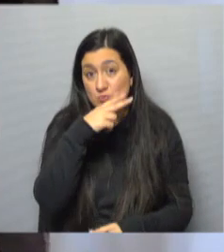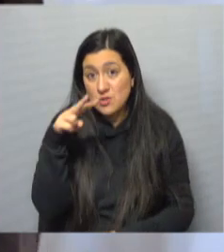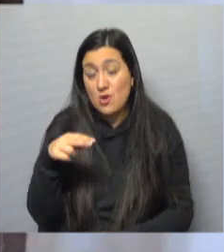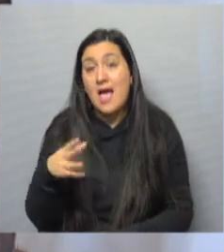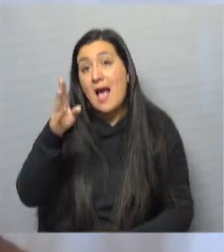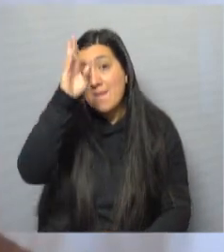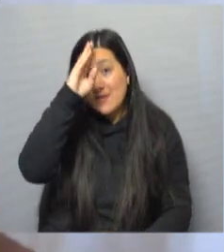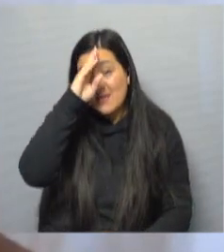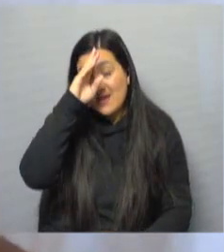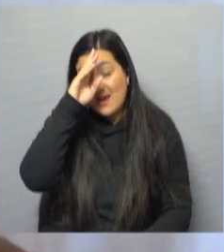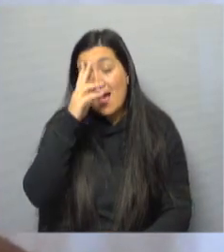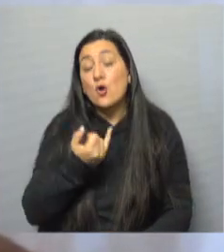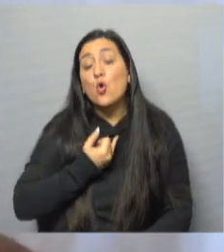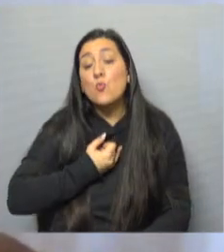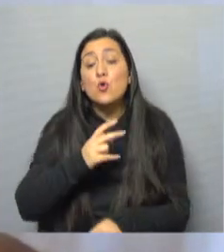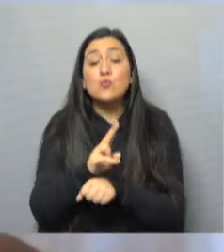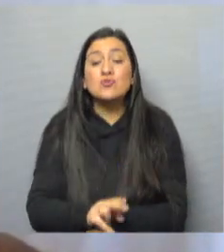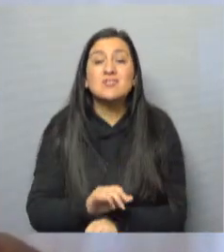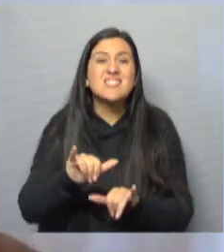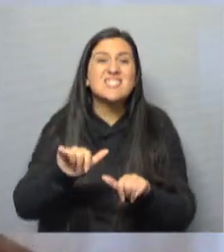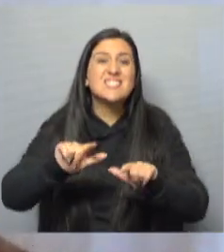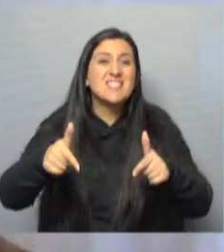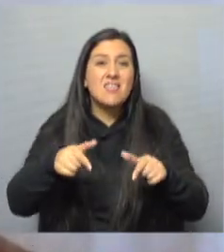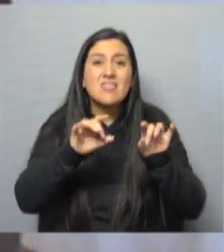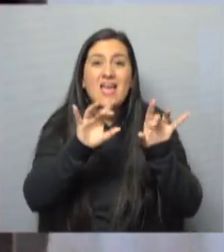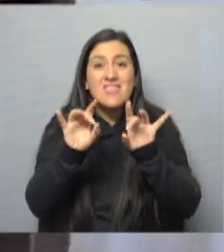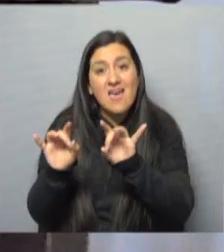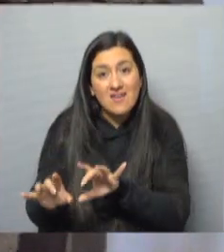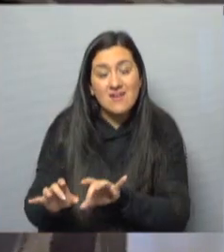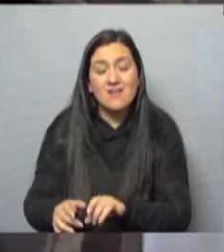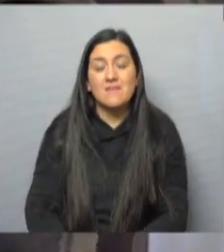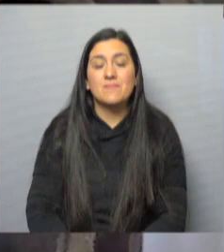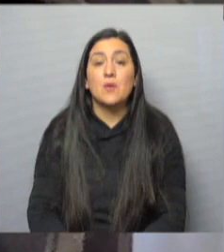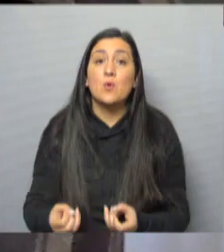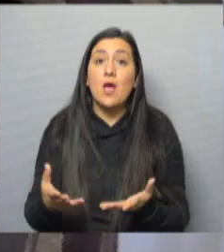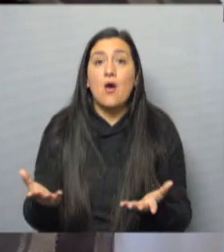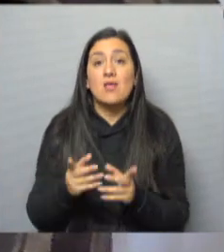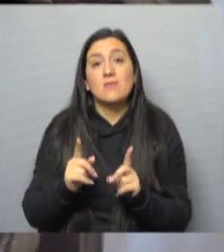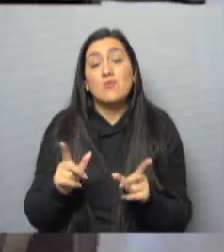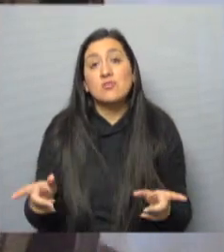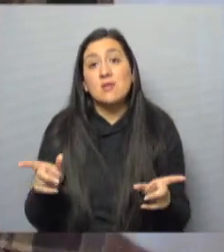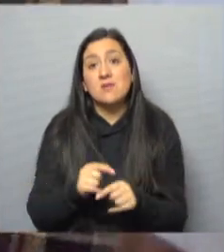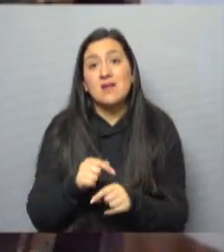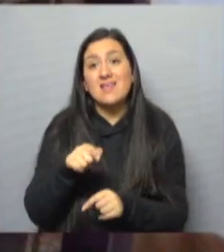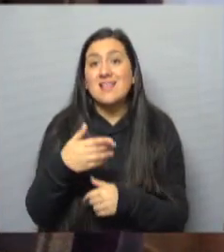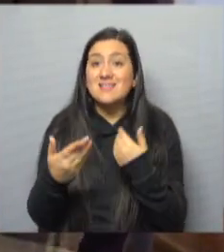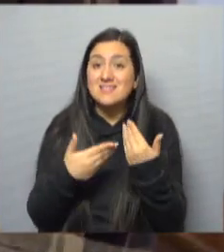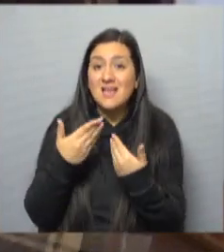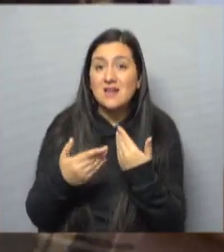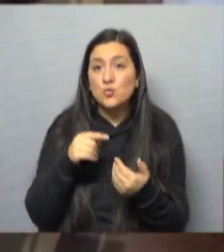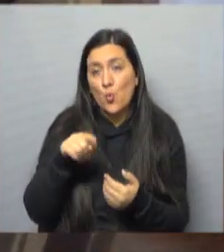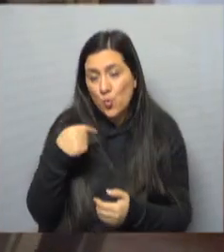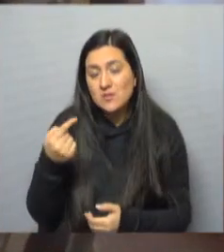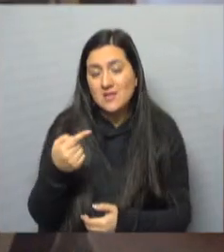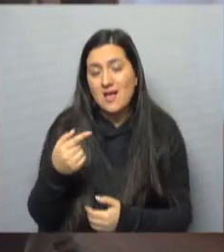dañarlo y siguiendo cuidando lo eso va a ser este viernes acá en el cabildo brevemente porque ya tenemos que cerrando pero yo sé que ustedes además de este tipo de charlas hacen